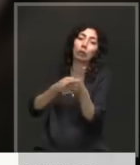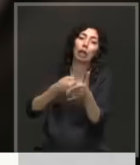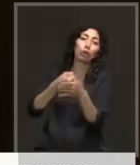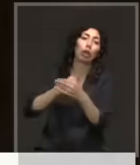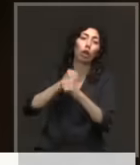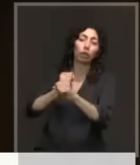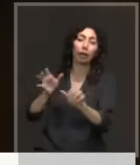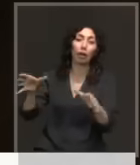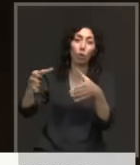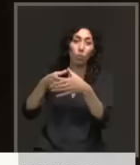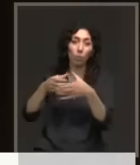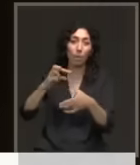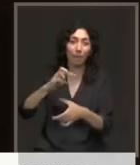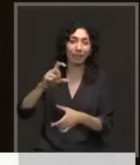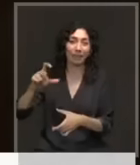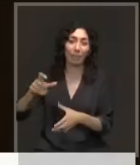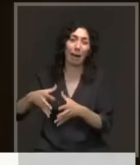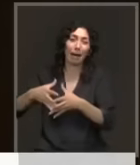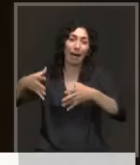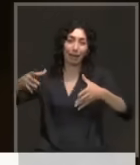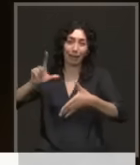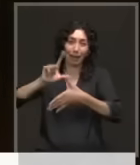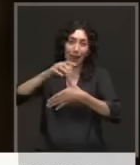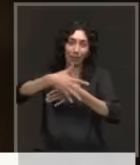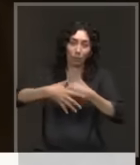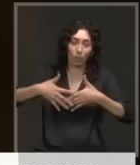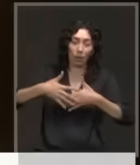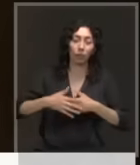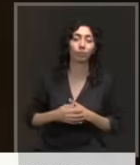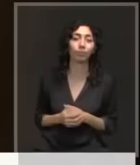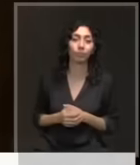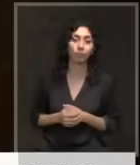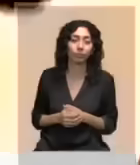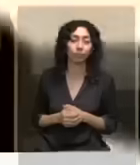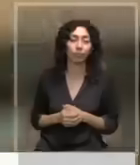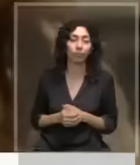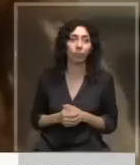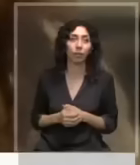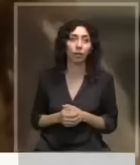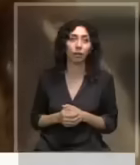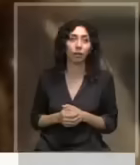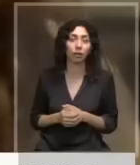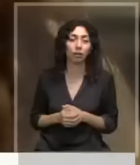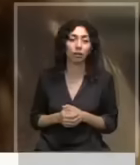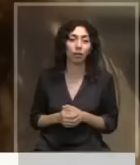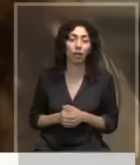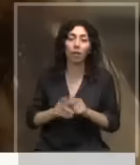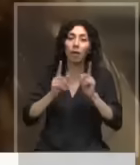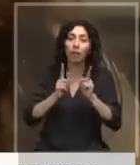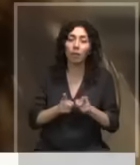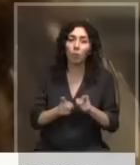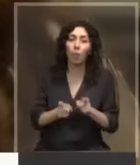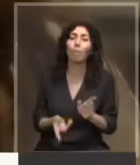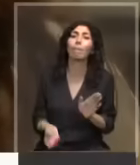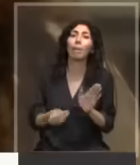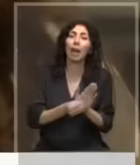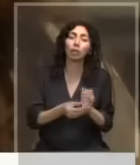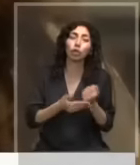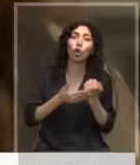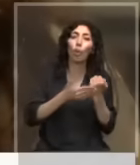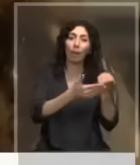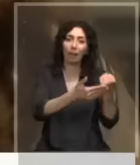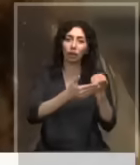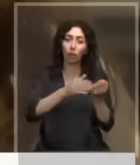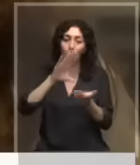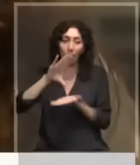organización criminal de Latinoamérica, el PCC. Tenemos que cada vez más aumentar la cooperación y aprovechar